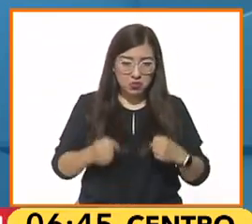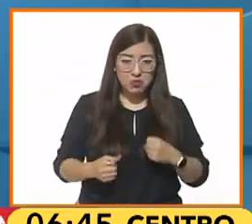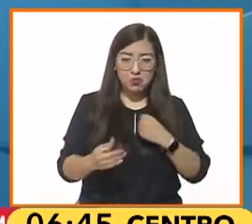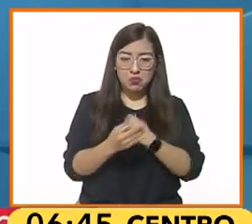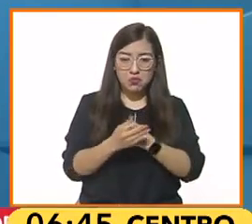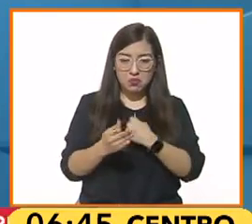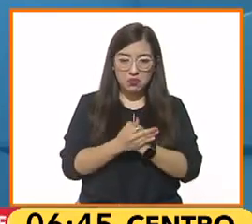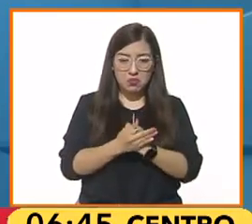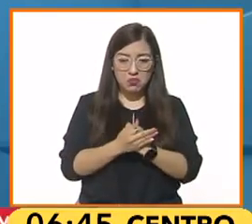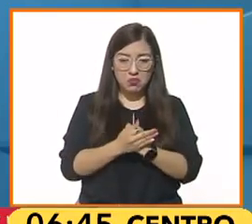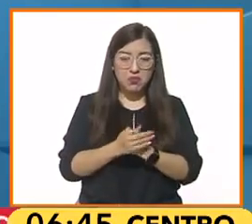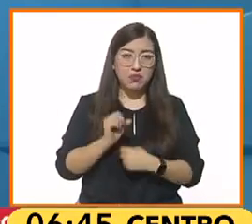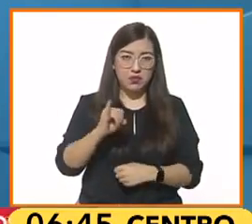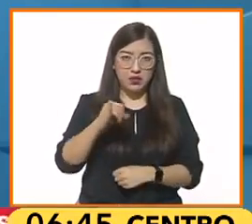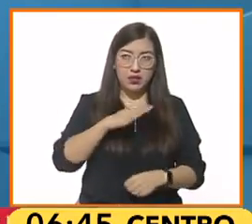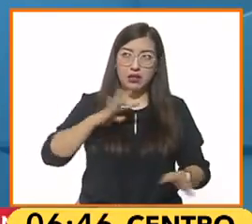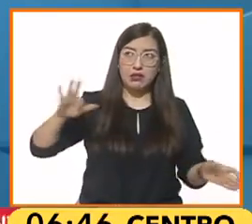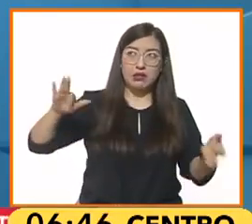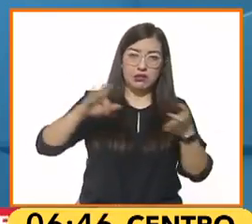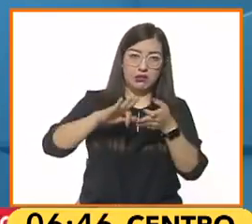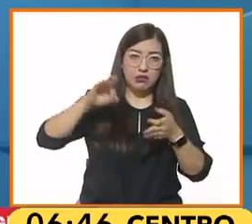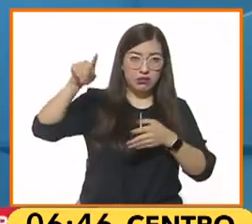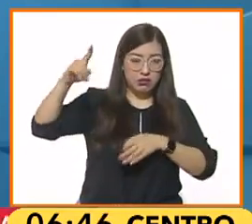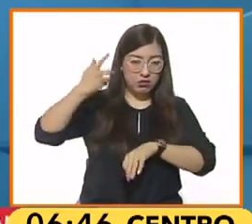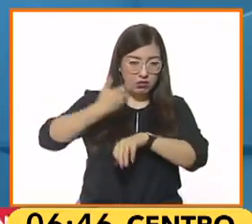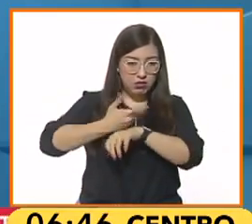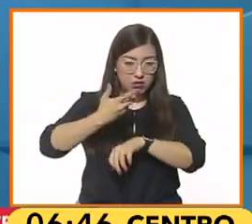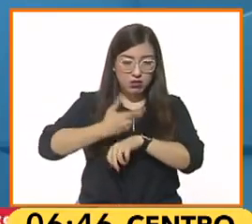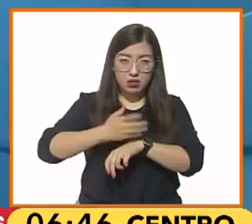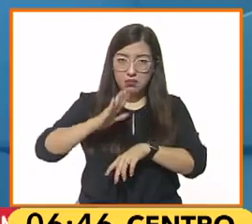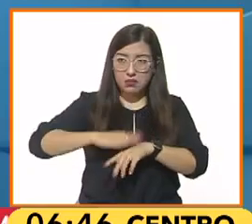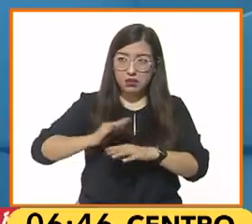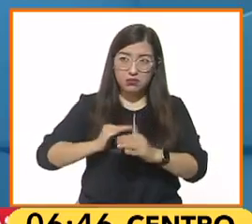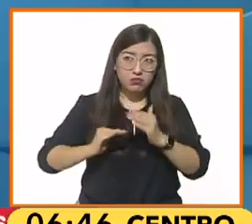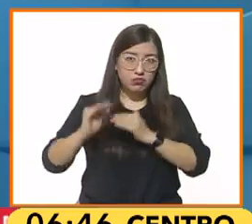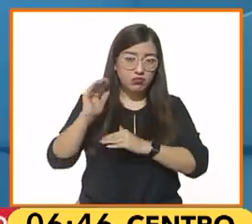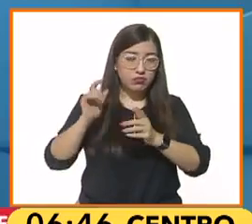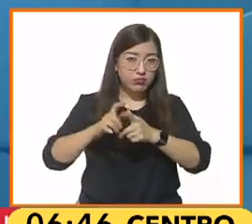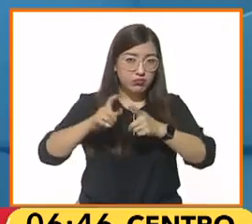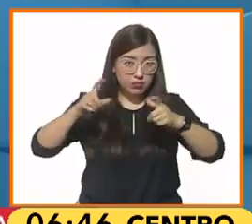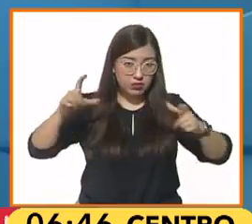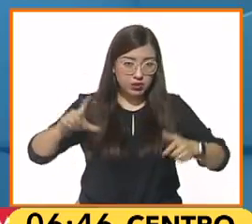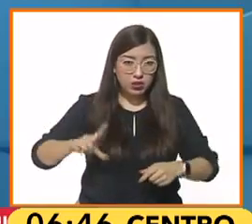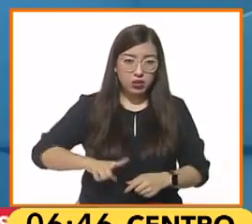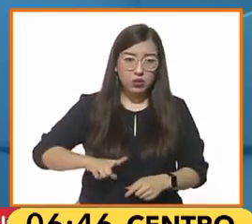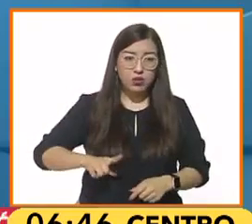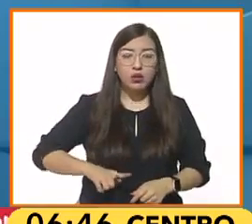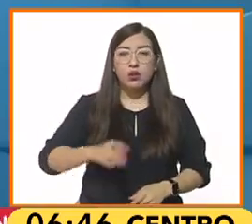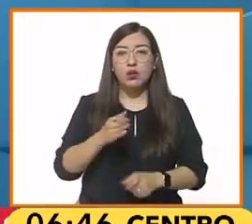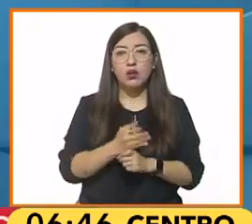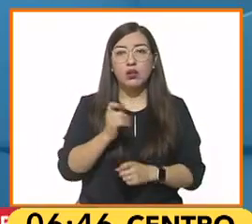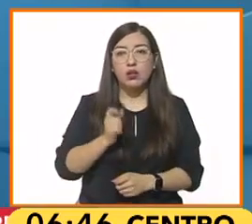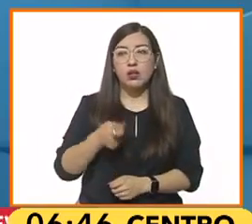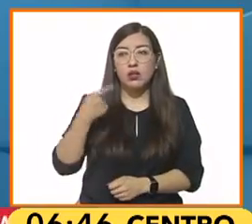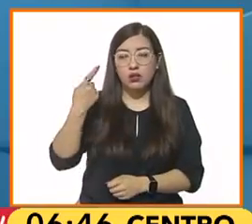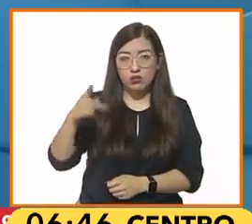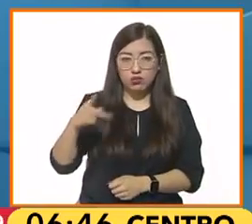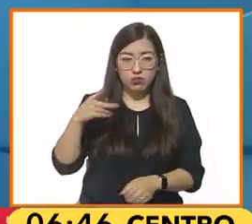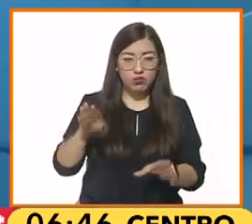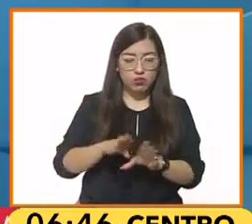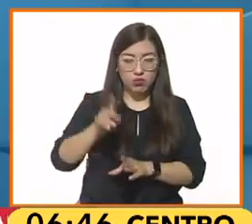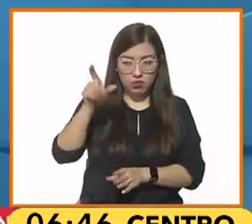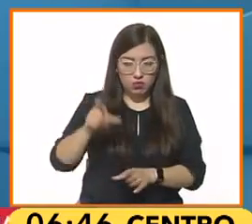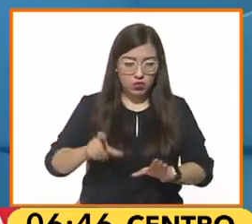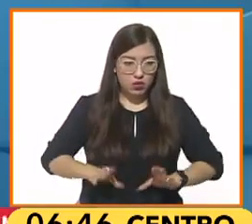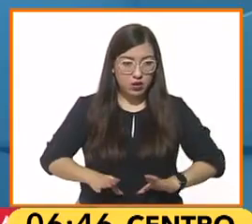ser vecinos de una potencia nuclear, de un gobierno ahora con este tipo de conducta como el de Donald Trump.